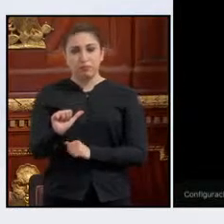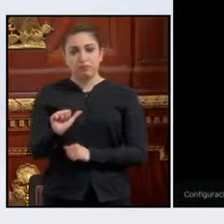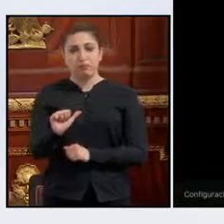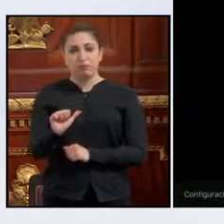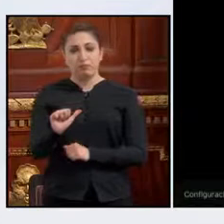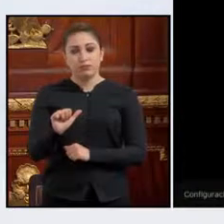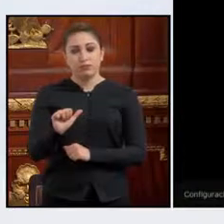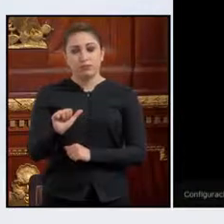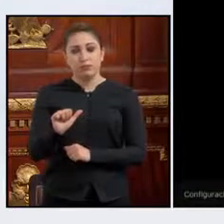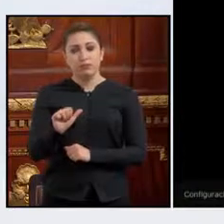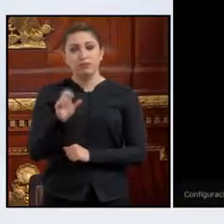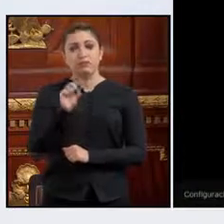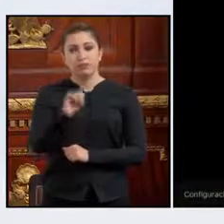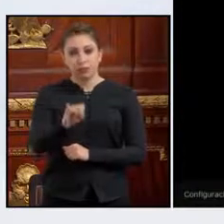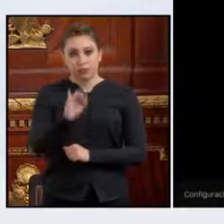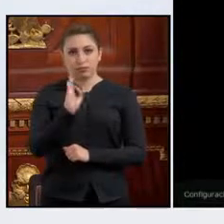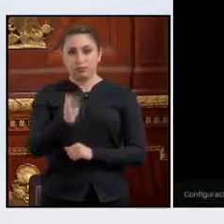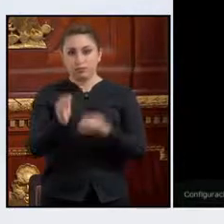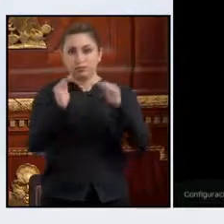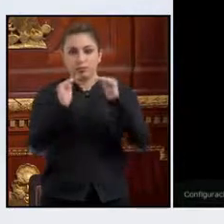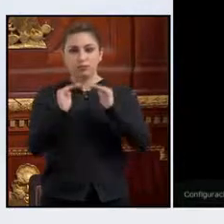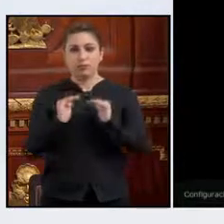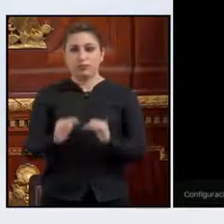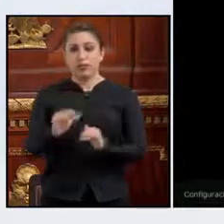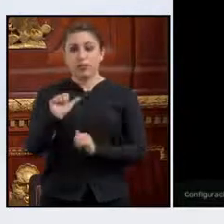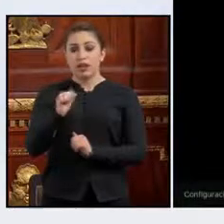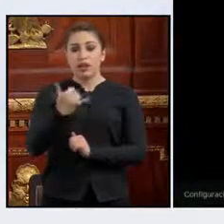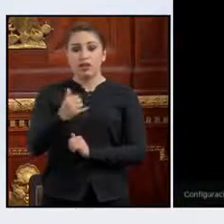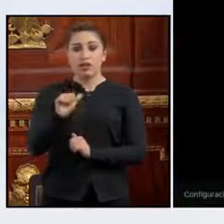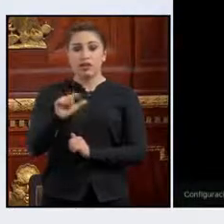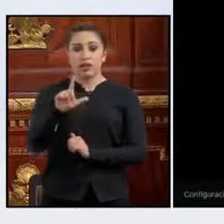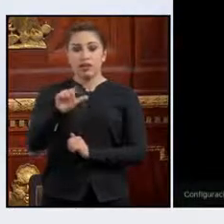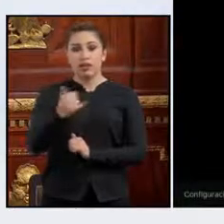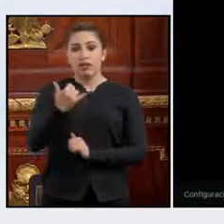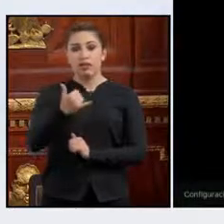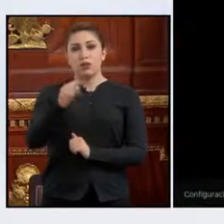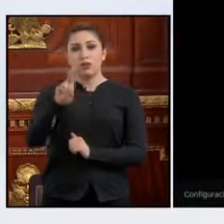Marta Ávila, a favor. Ayala Zúñiga, Yuriri.